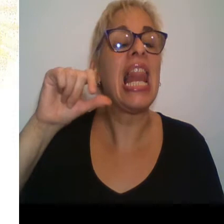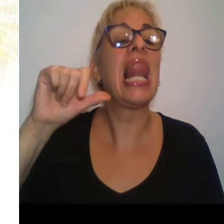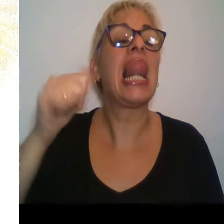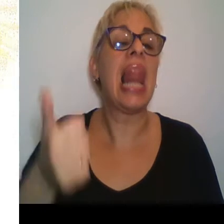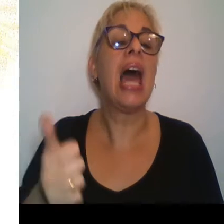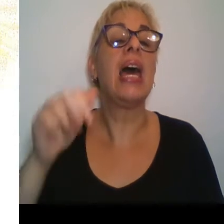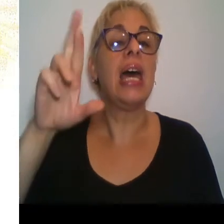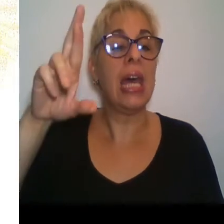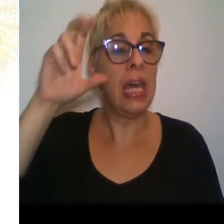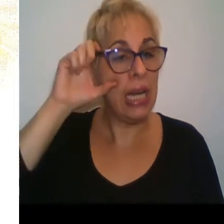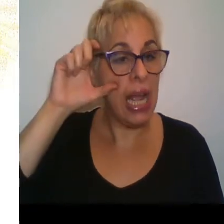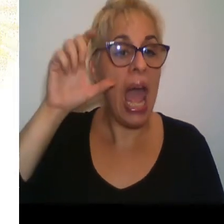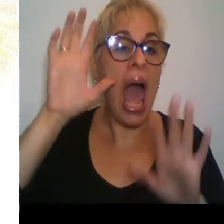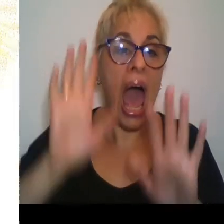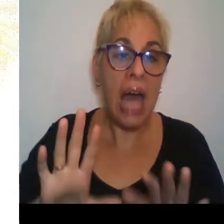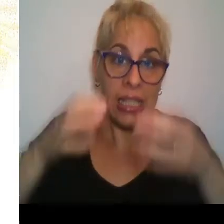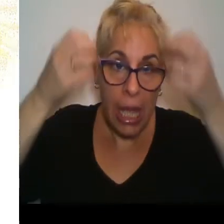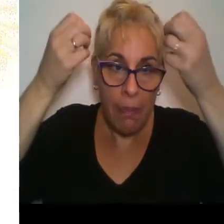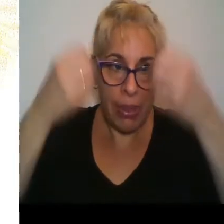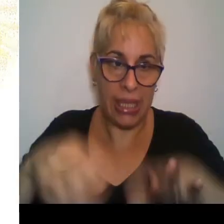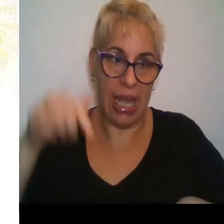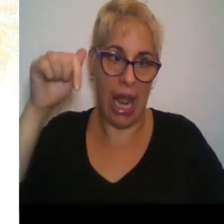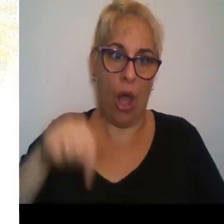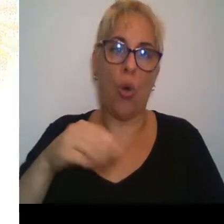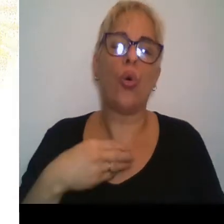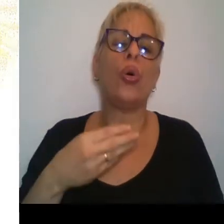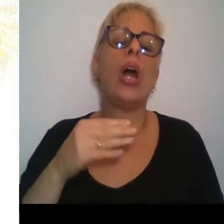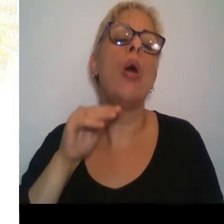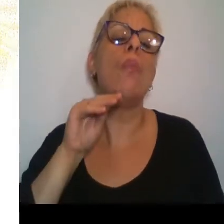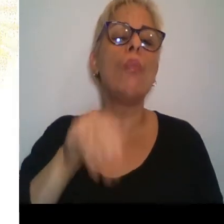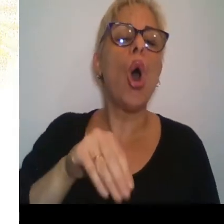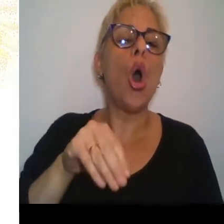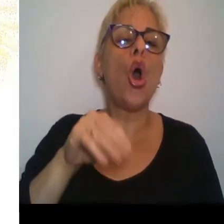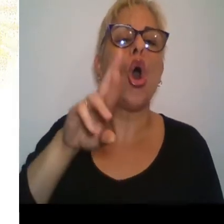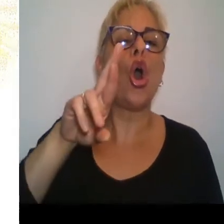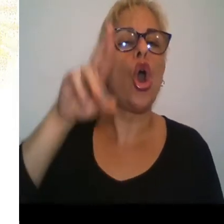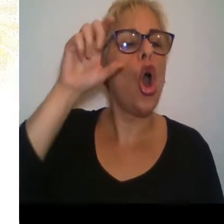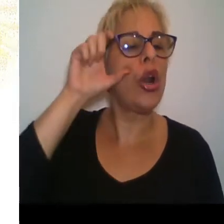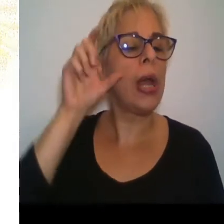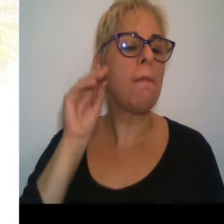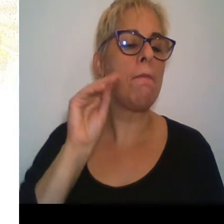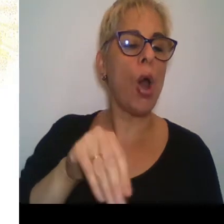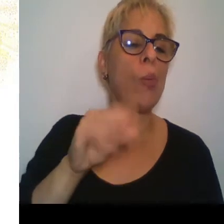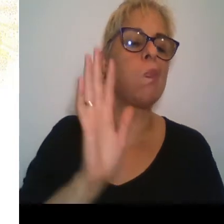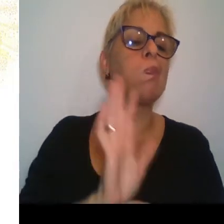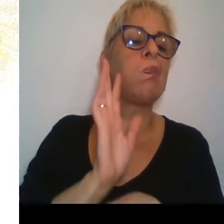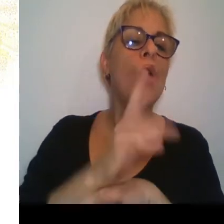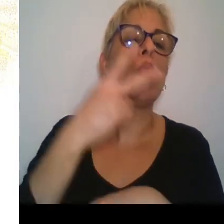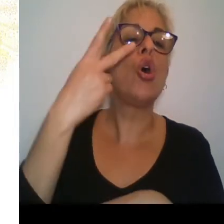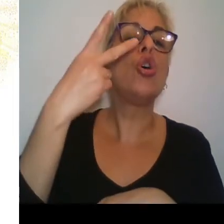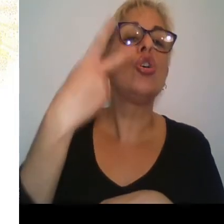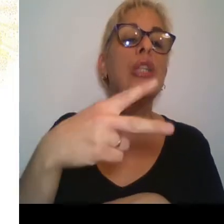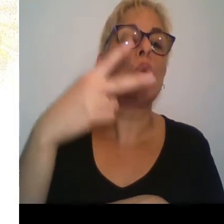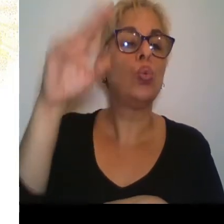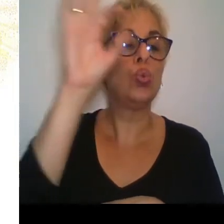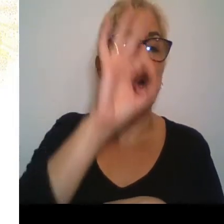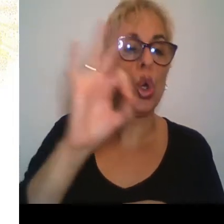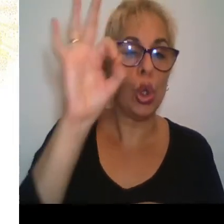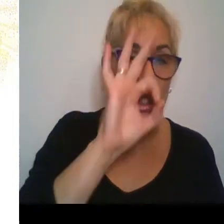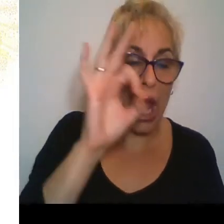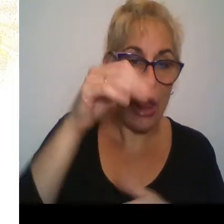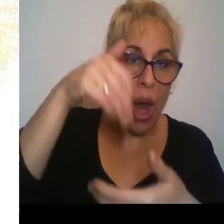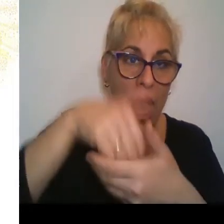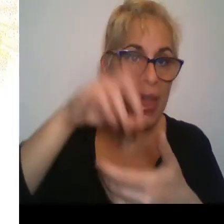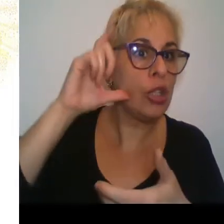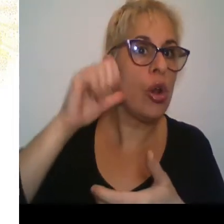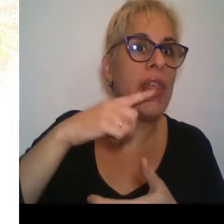nos ponemos en marcha. Ubicamos la nota Re como el segundo grado conjunto dentro de la escala